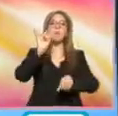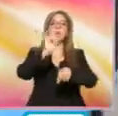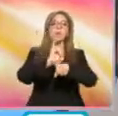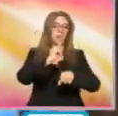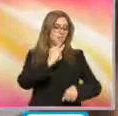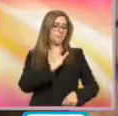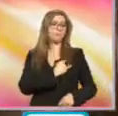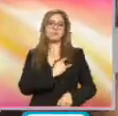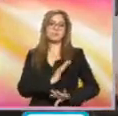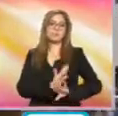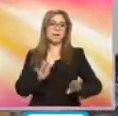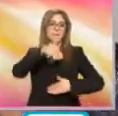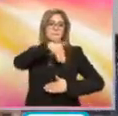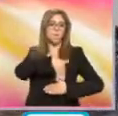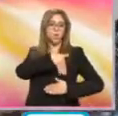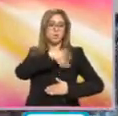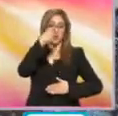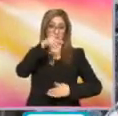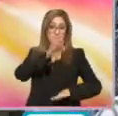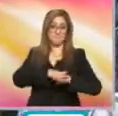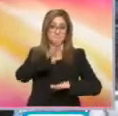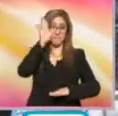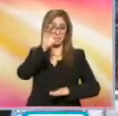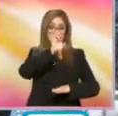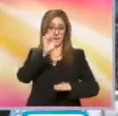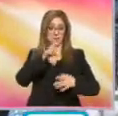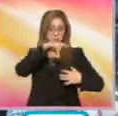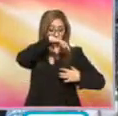No tienes que poner nada que pese más de una tarjeta de